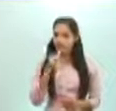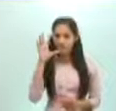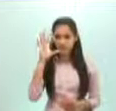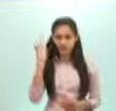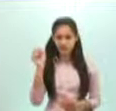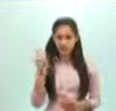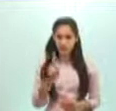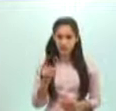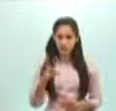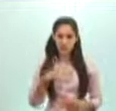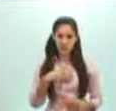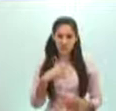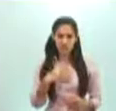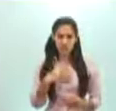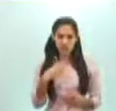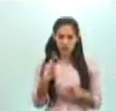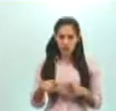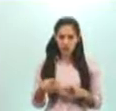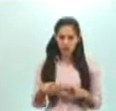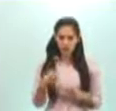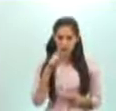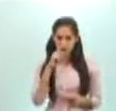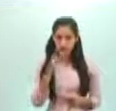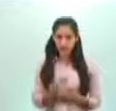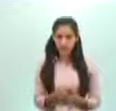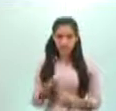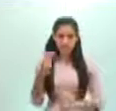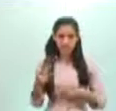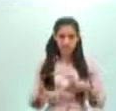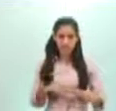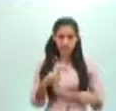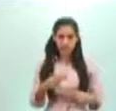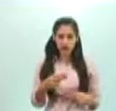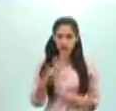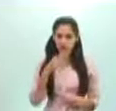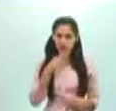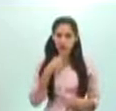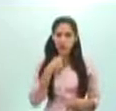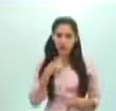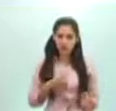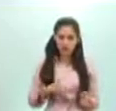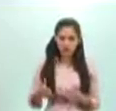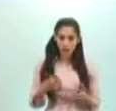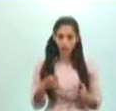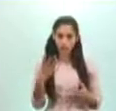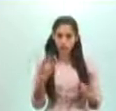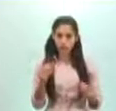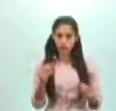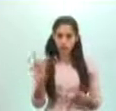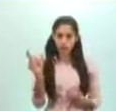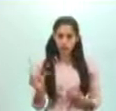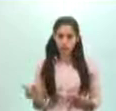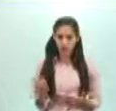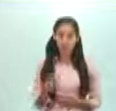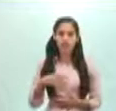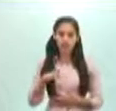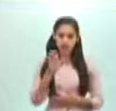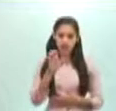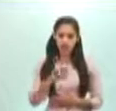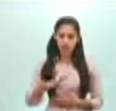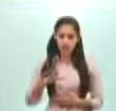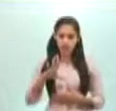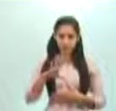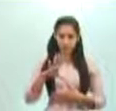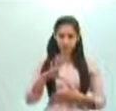vanos artificios, resultaron modelos para muchos poetas de Europa y de América. Les damos un tiempo para que puedan